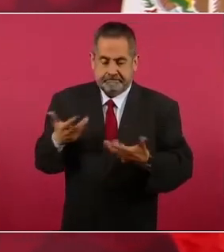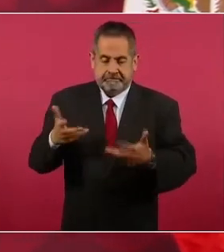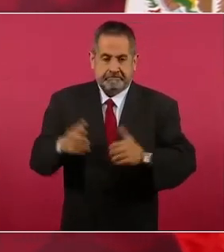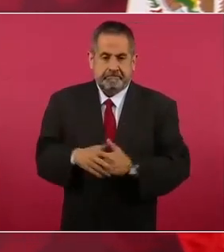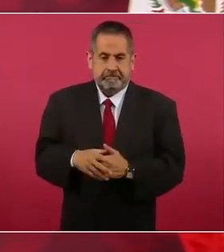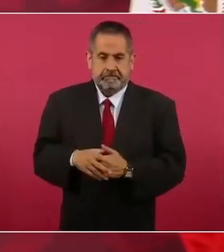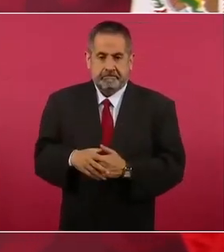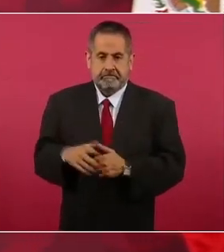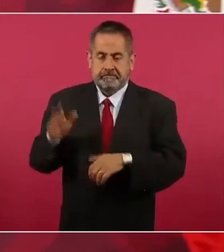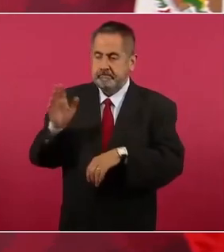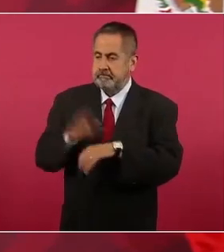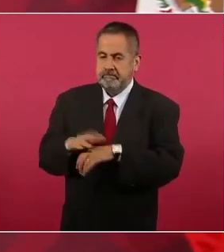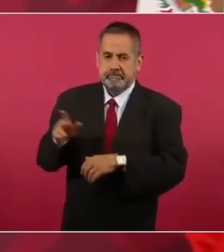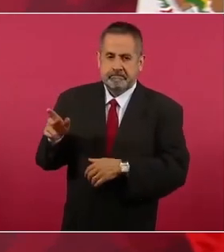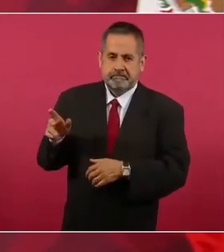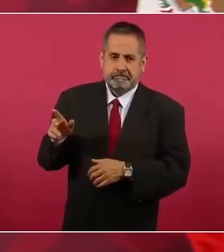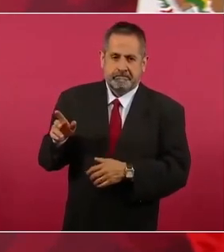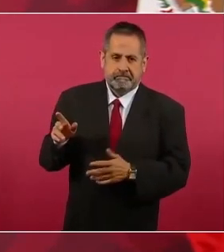Cada vez está más